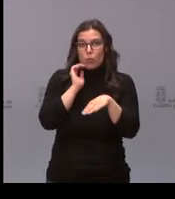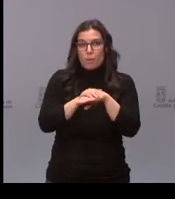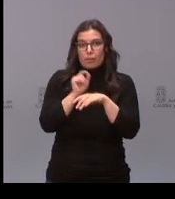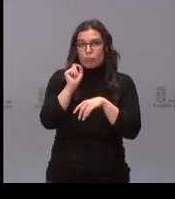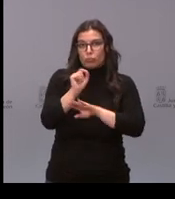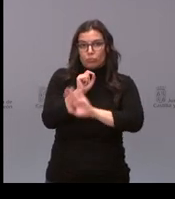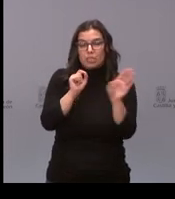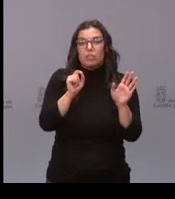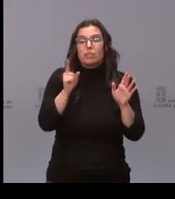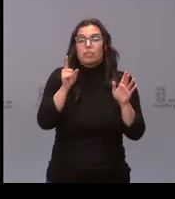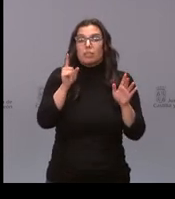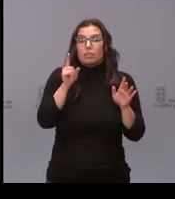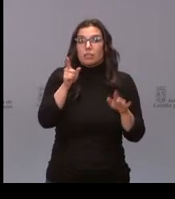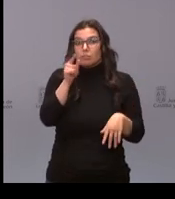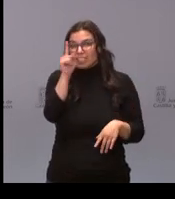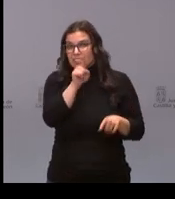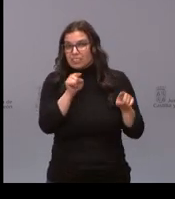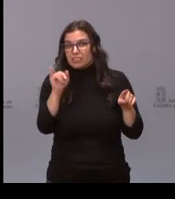todavía.